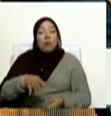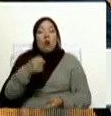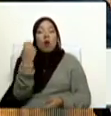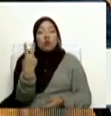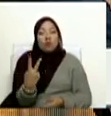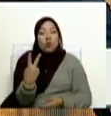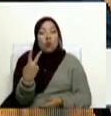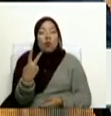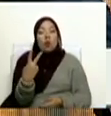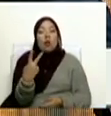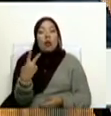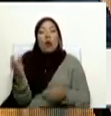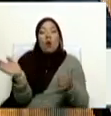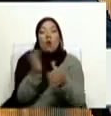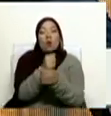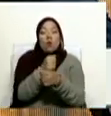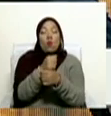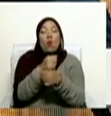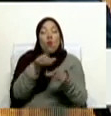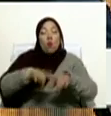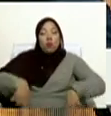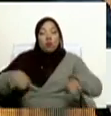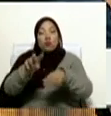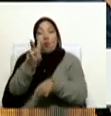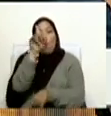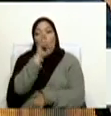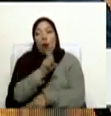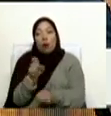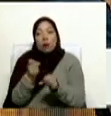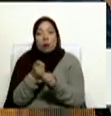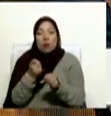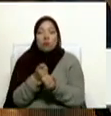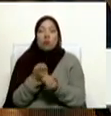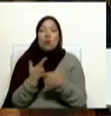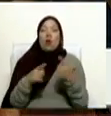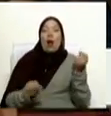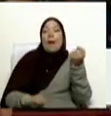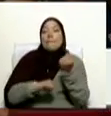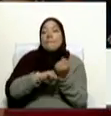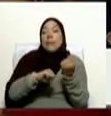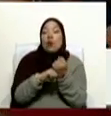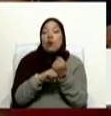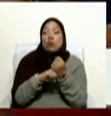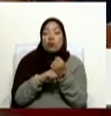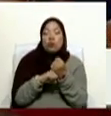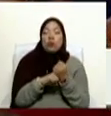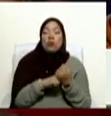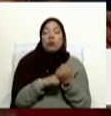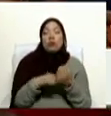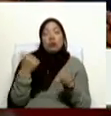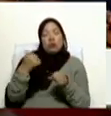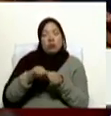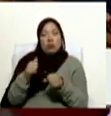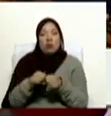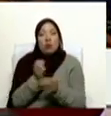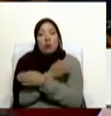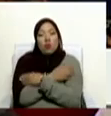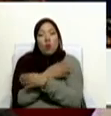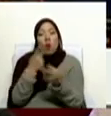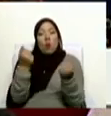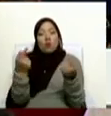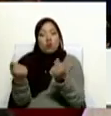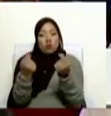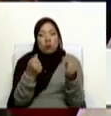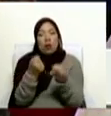capt la captura de la plaza tardó 2 años a causa del limitado apoyo marítimo en un principio la estrechez de recursos para